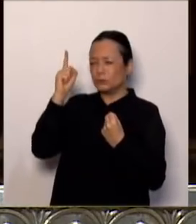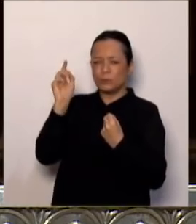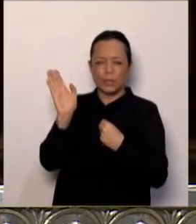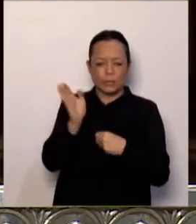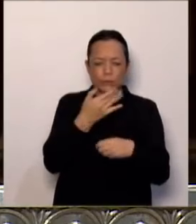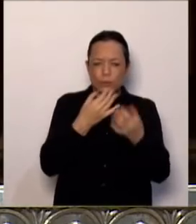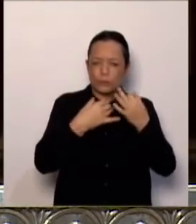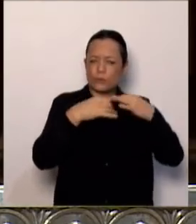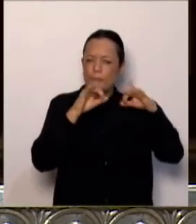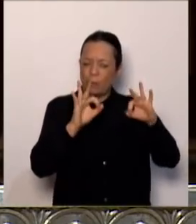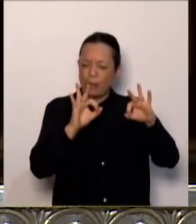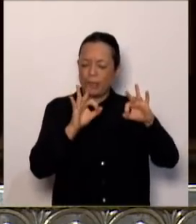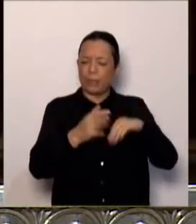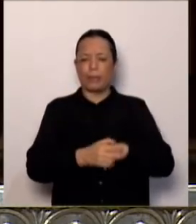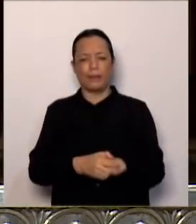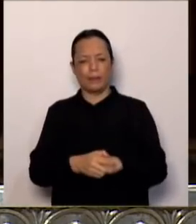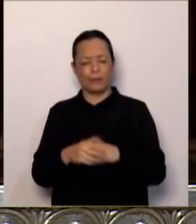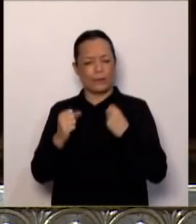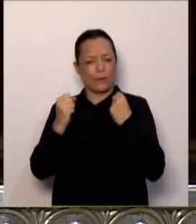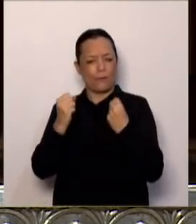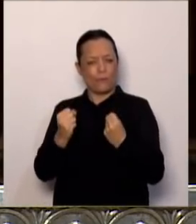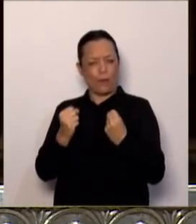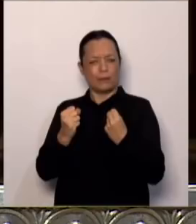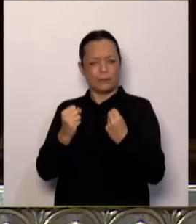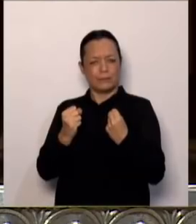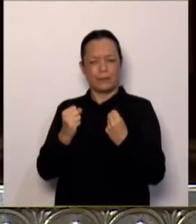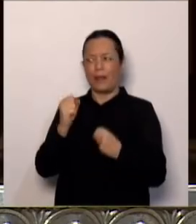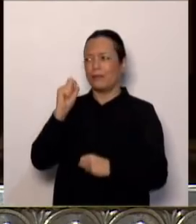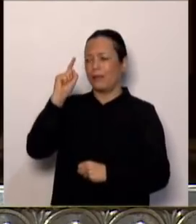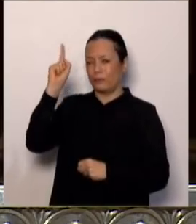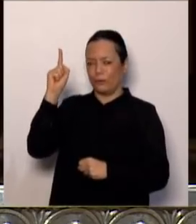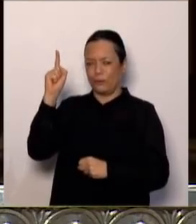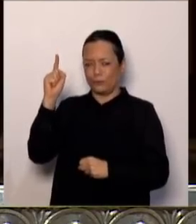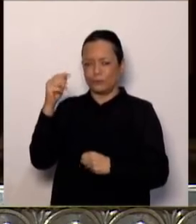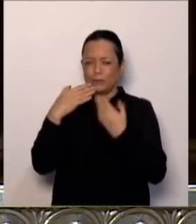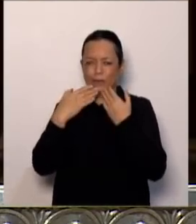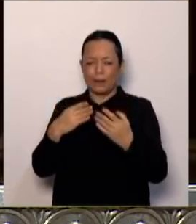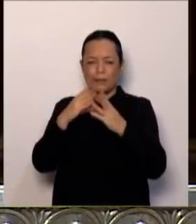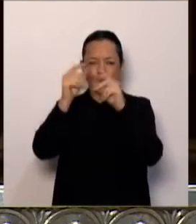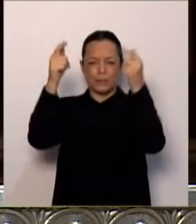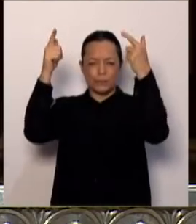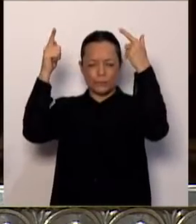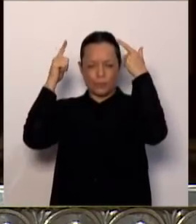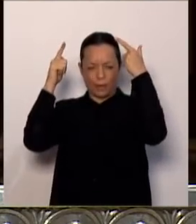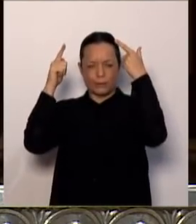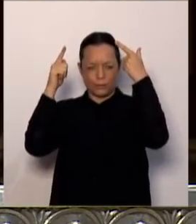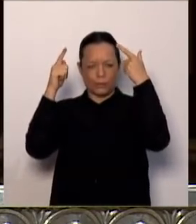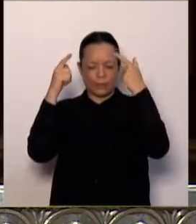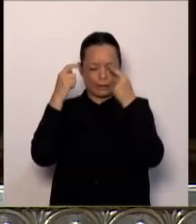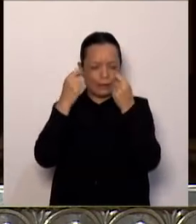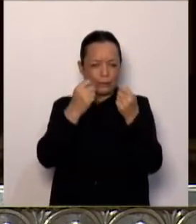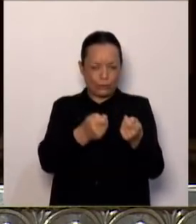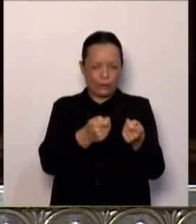débil naturaleza con la fuerza de tu divinidad y haber provisto el remedio en la misma